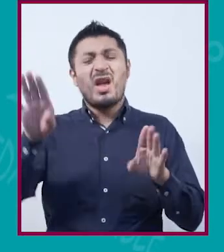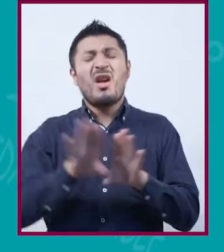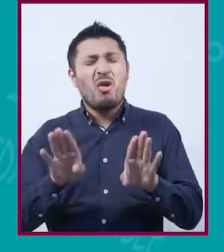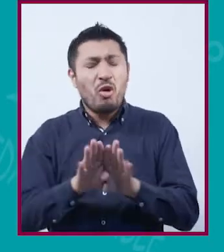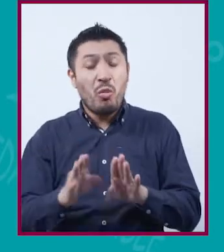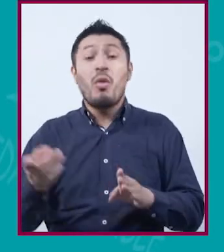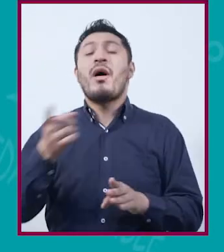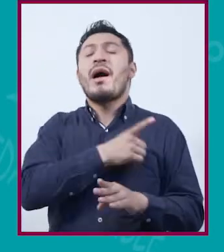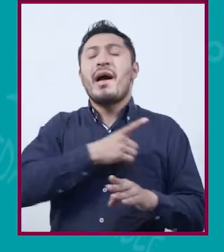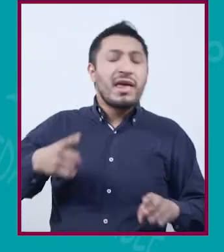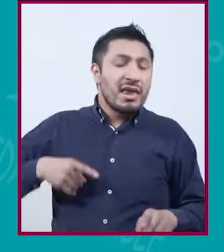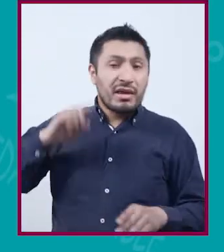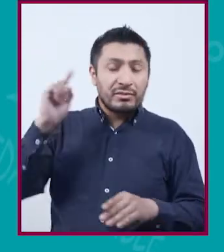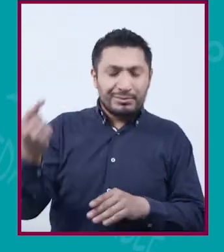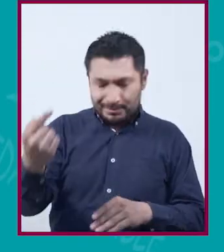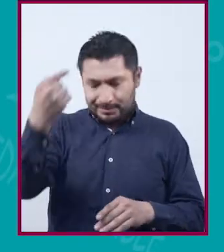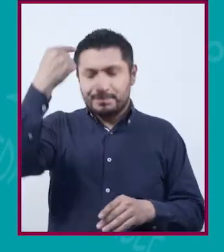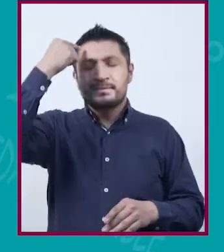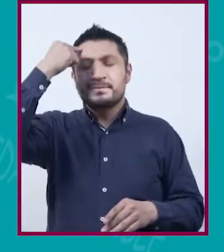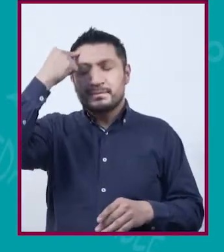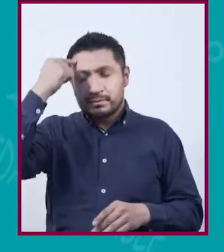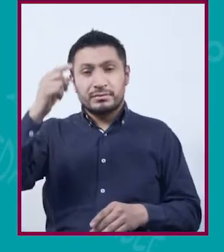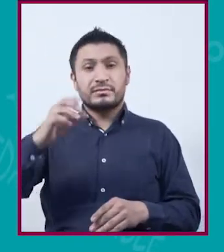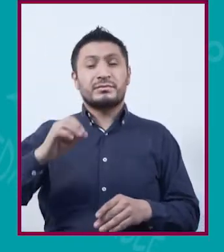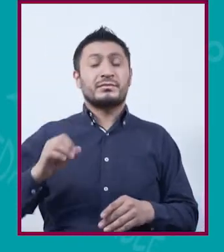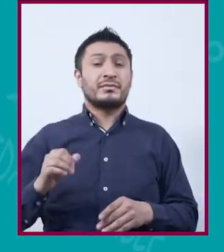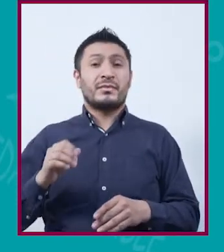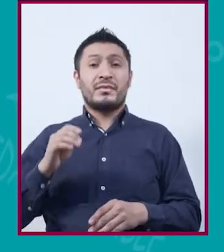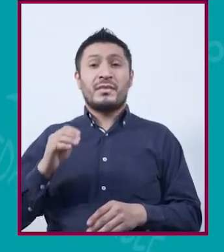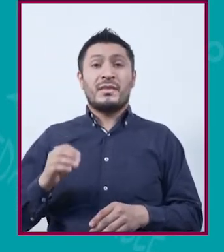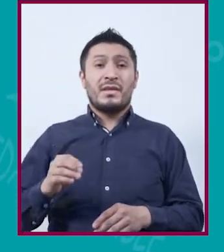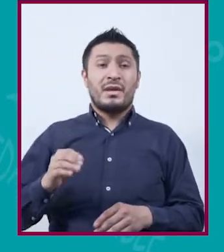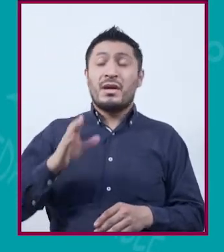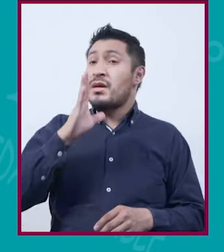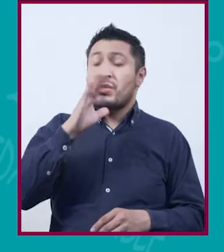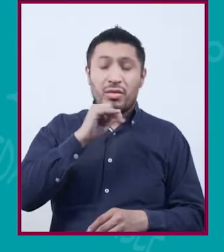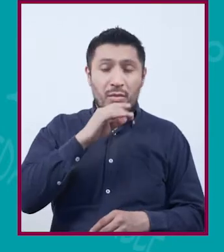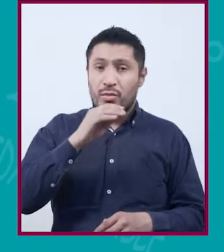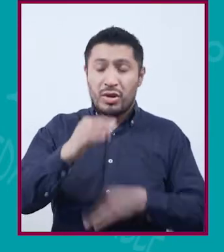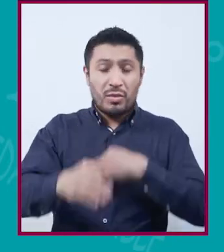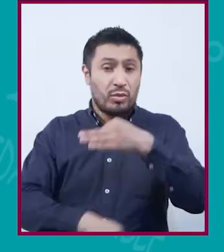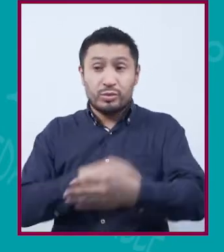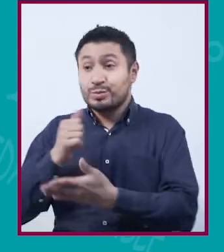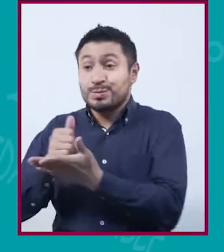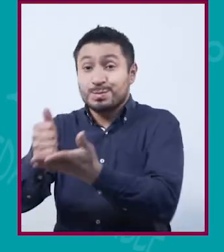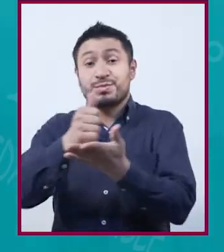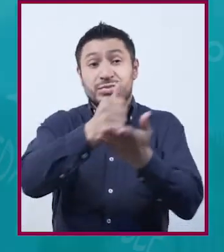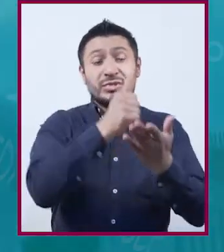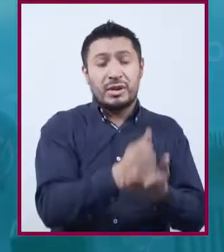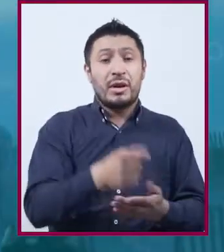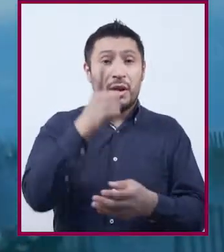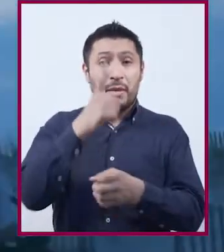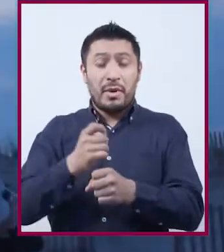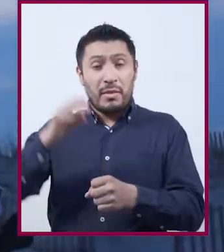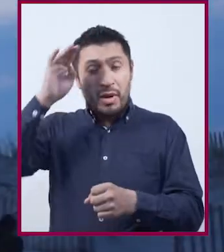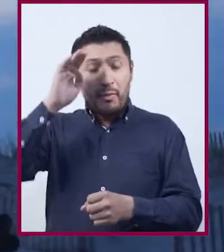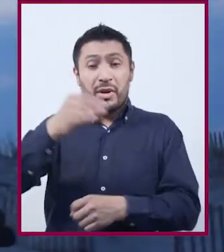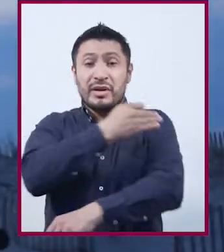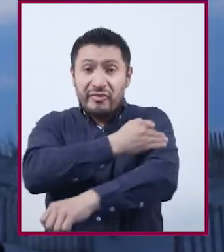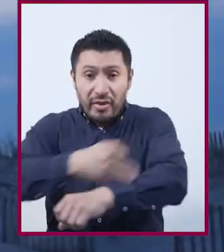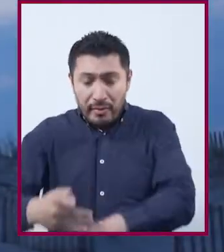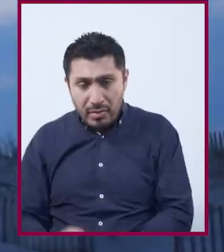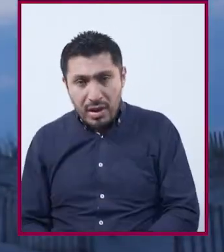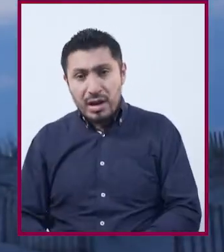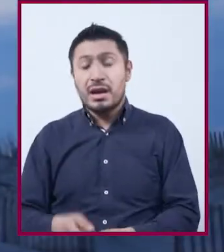aspecto? De que tenemos que tener en la mente de que no vamos a poder ayudar a todos en un huracán. Tenemos que pensar en